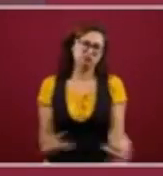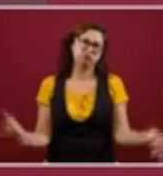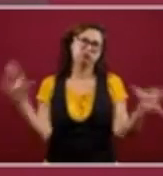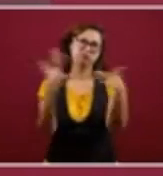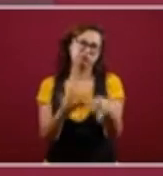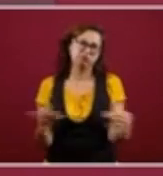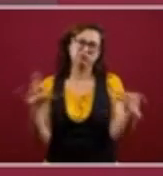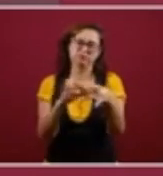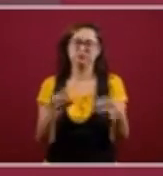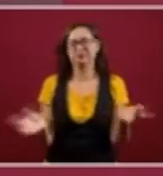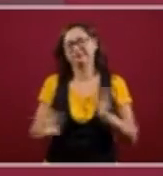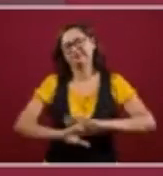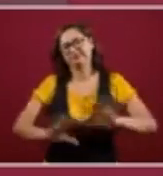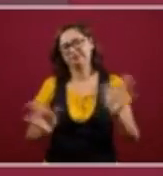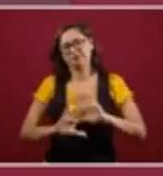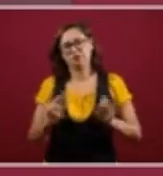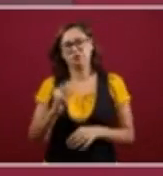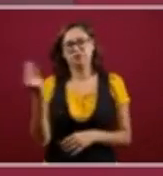a cada rato,